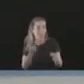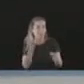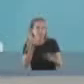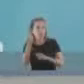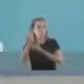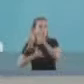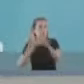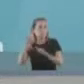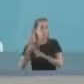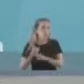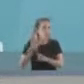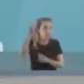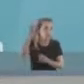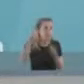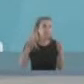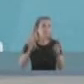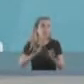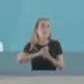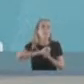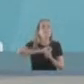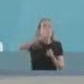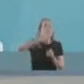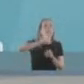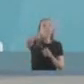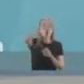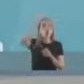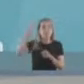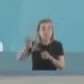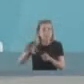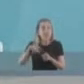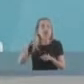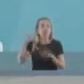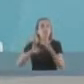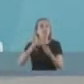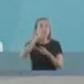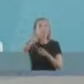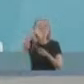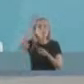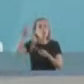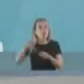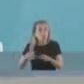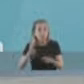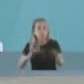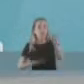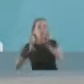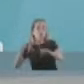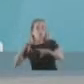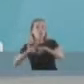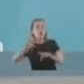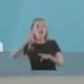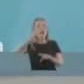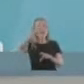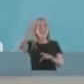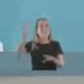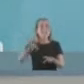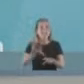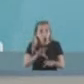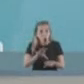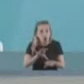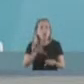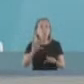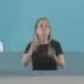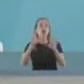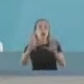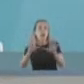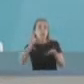y no tiene actualizada la cuarta dosis, no tiene que estar esperando un mes, 2 meses más, porque hay variantes y linajes que